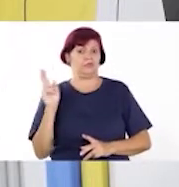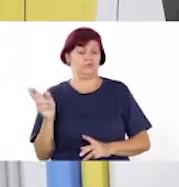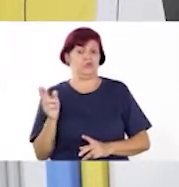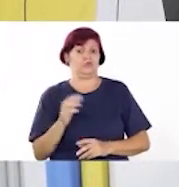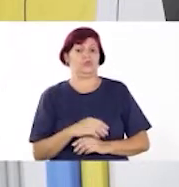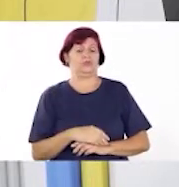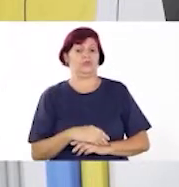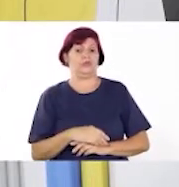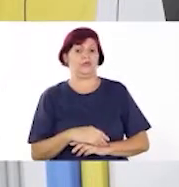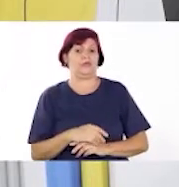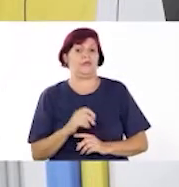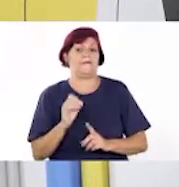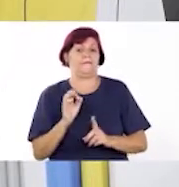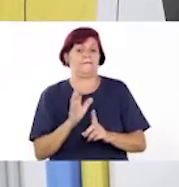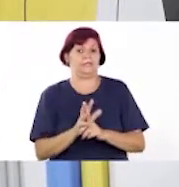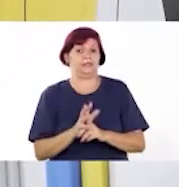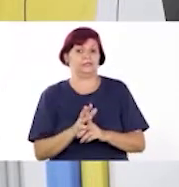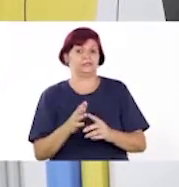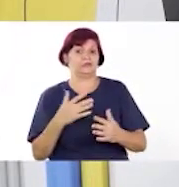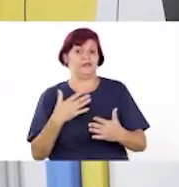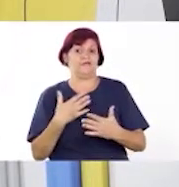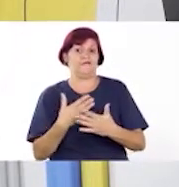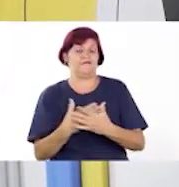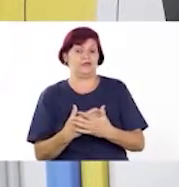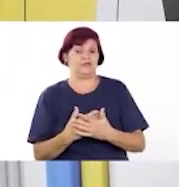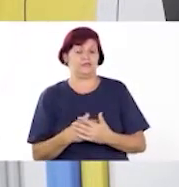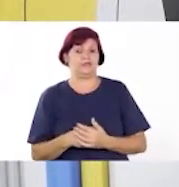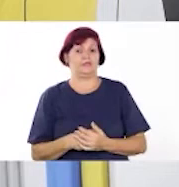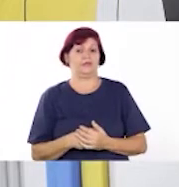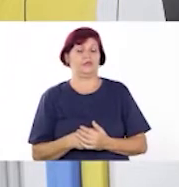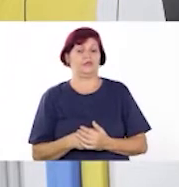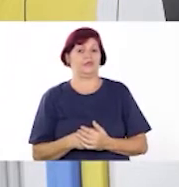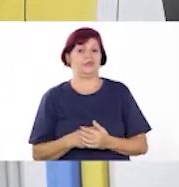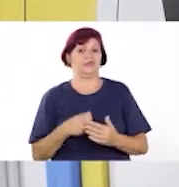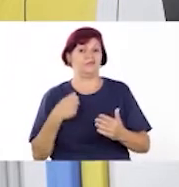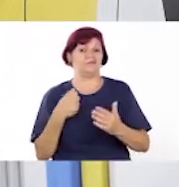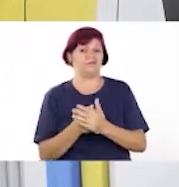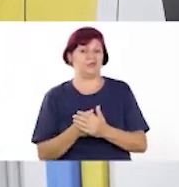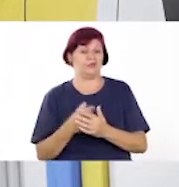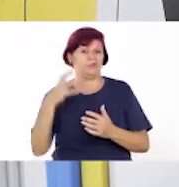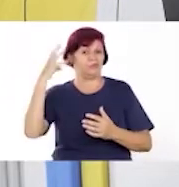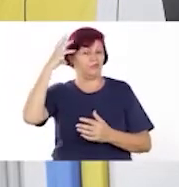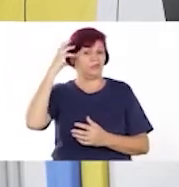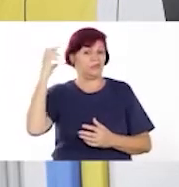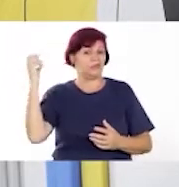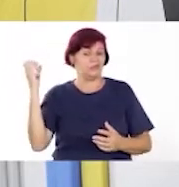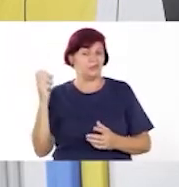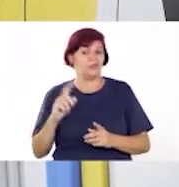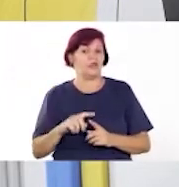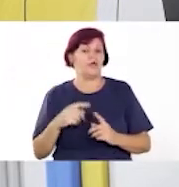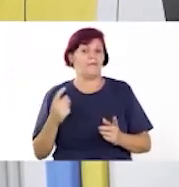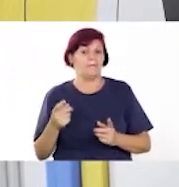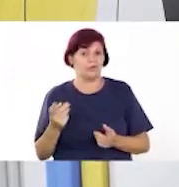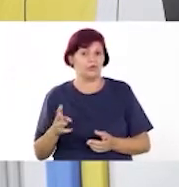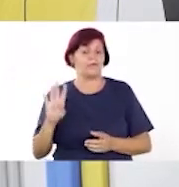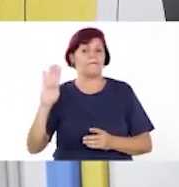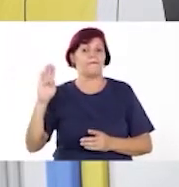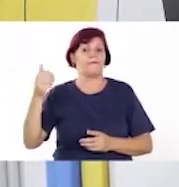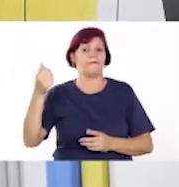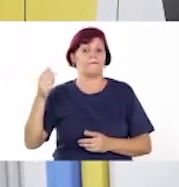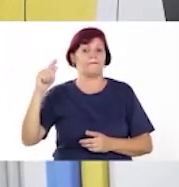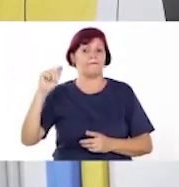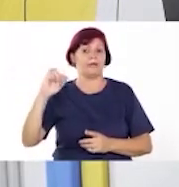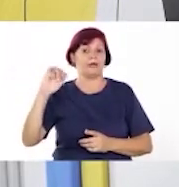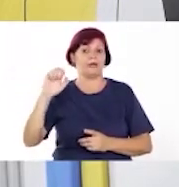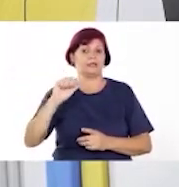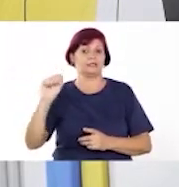revolucionaria a partir del enfrentamiento a el golpe de Estado perpetrado por Fulgencio